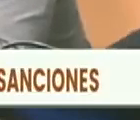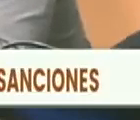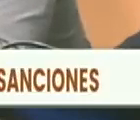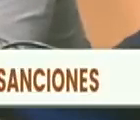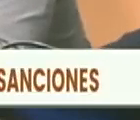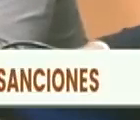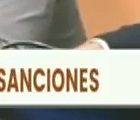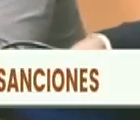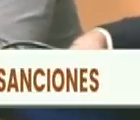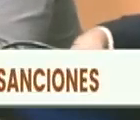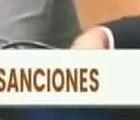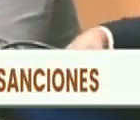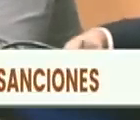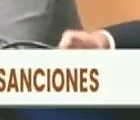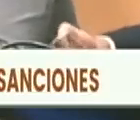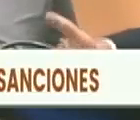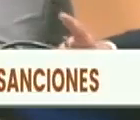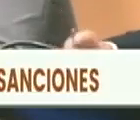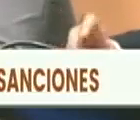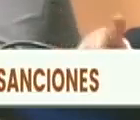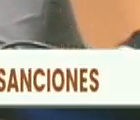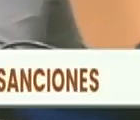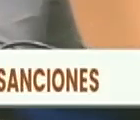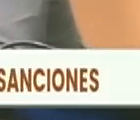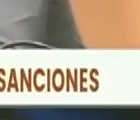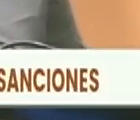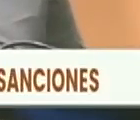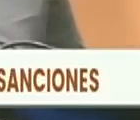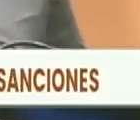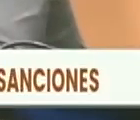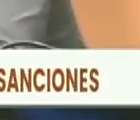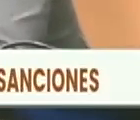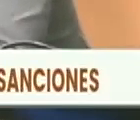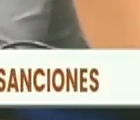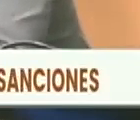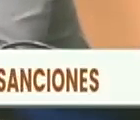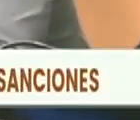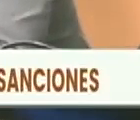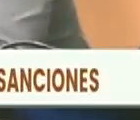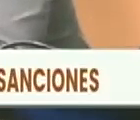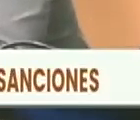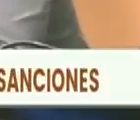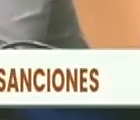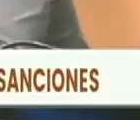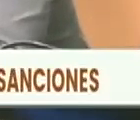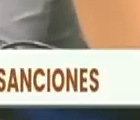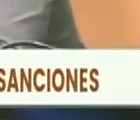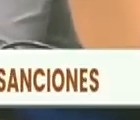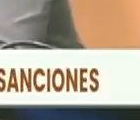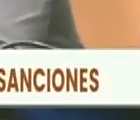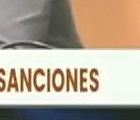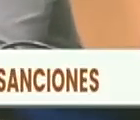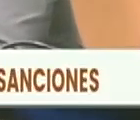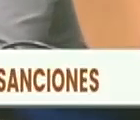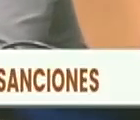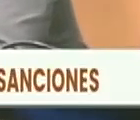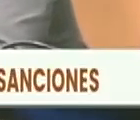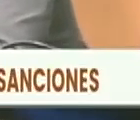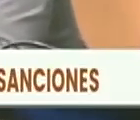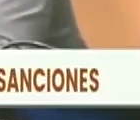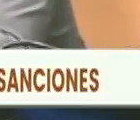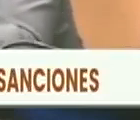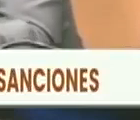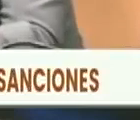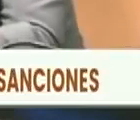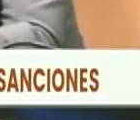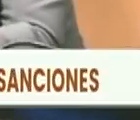ustedes y esperamos y aspiramos que este mapa geopolítico, esta herramienta que ha